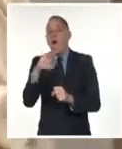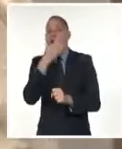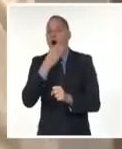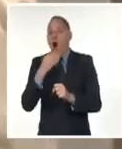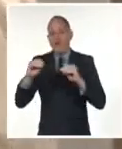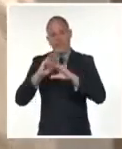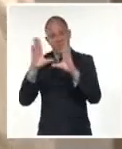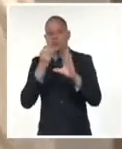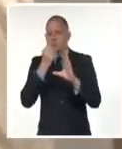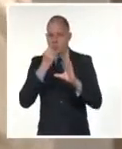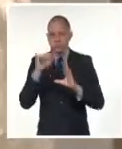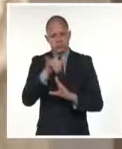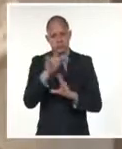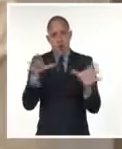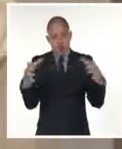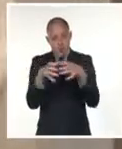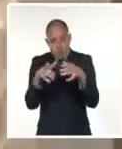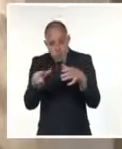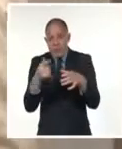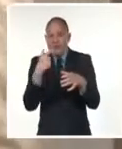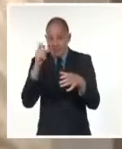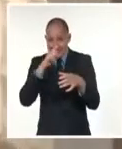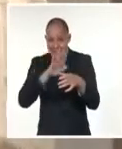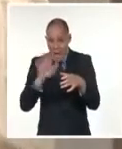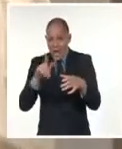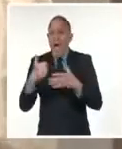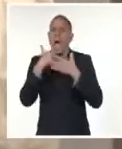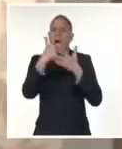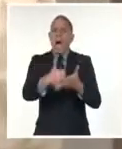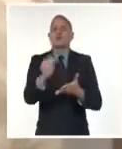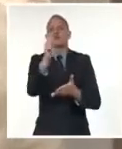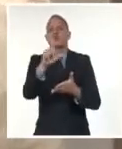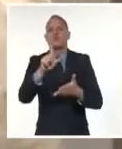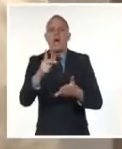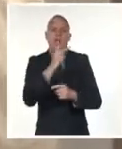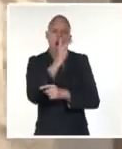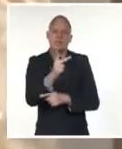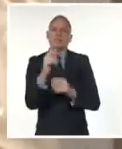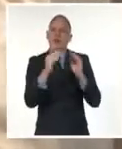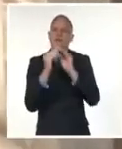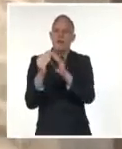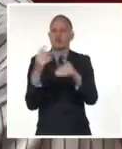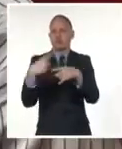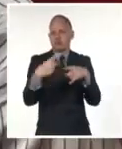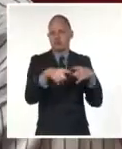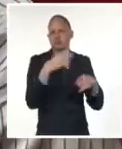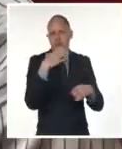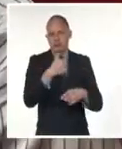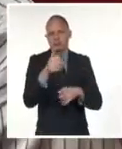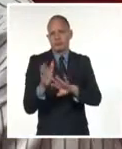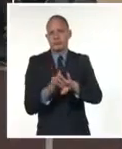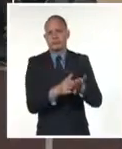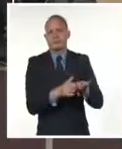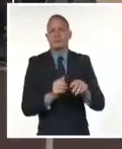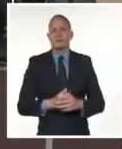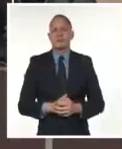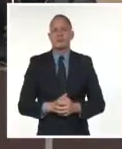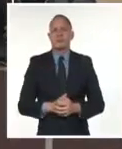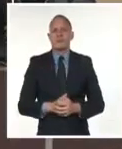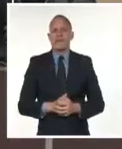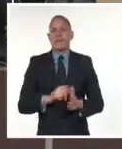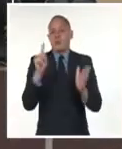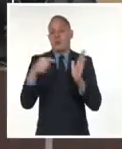de profesionales que van a tributar precisamente este desarrollo social que se requiere en los barrios que estamos transformando. Otro de los temas fue el